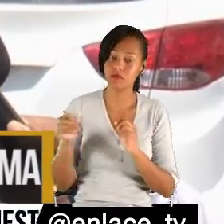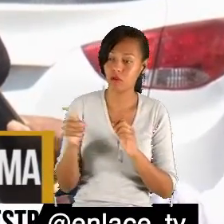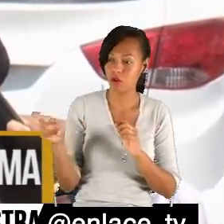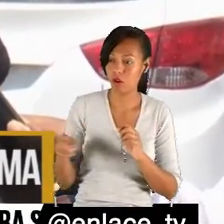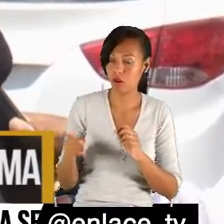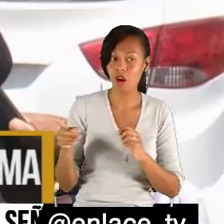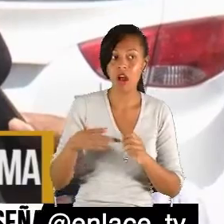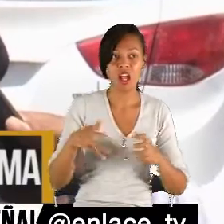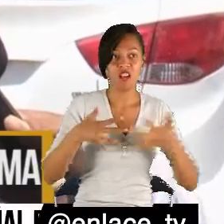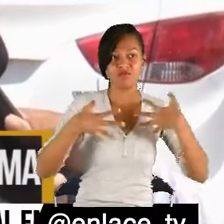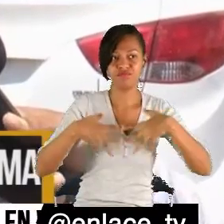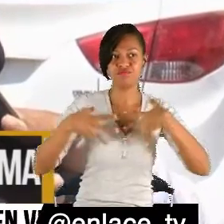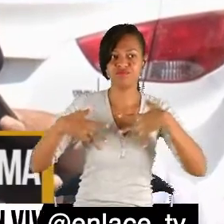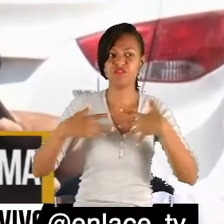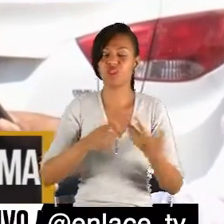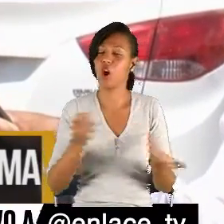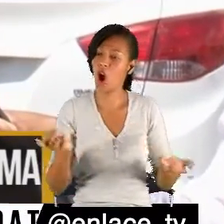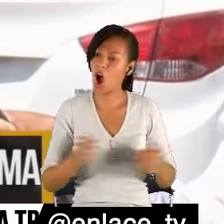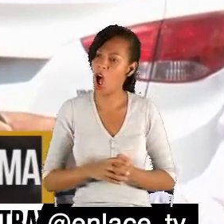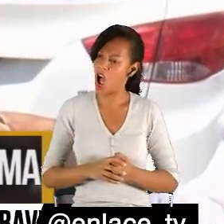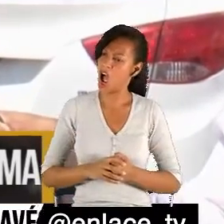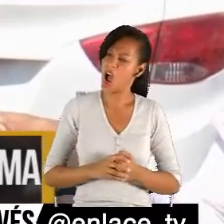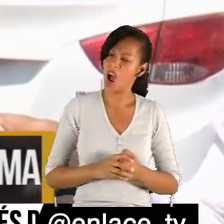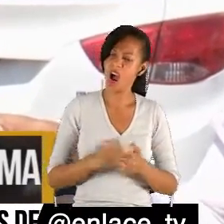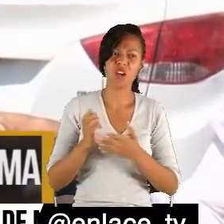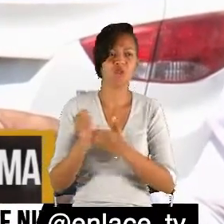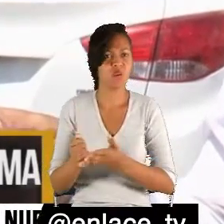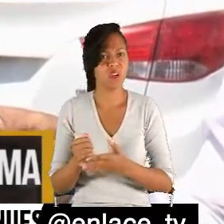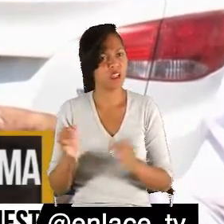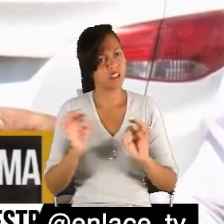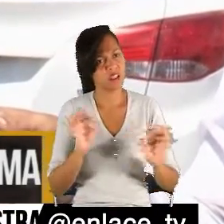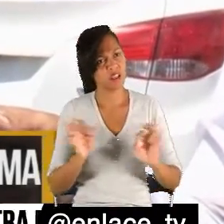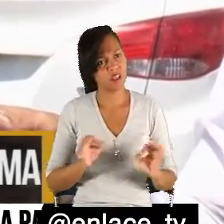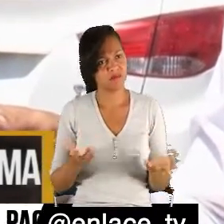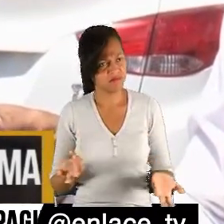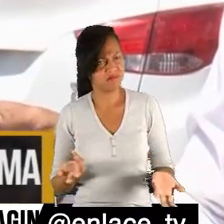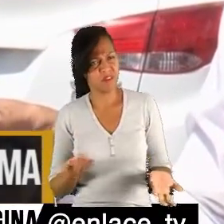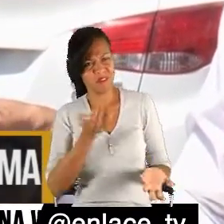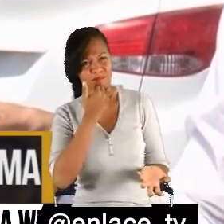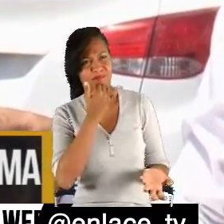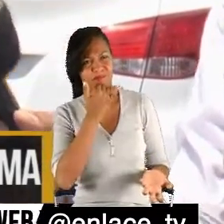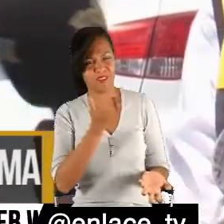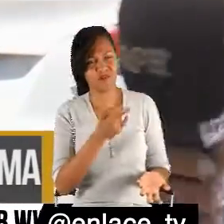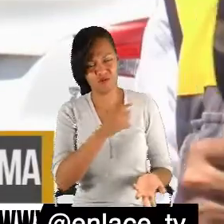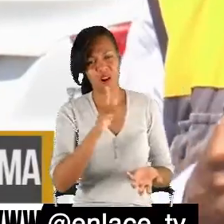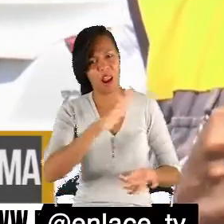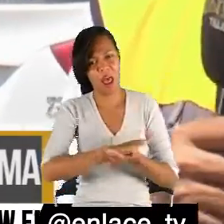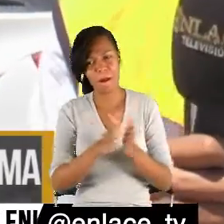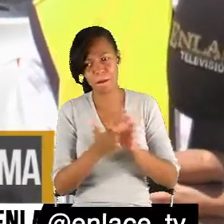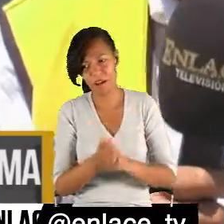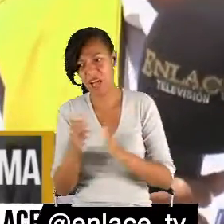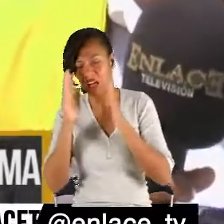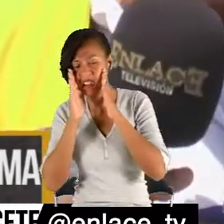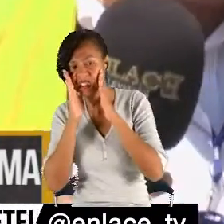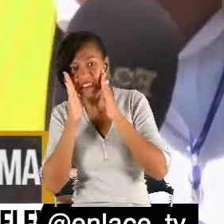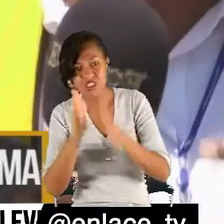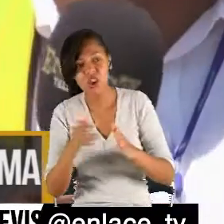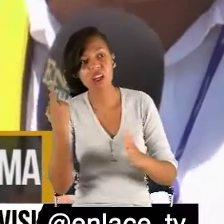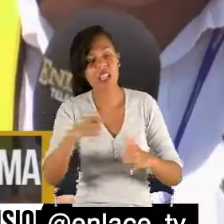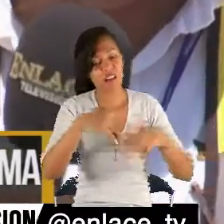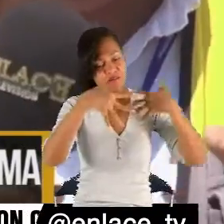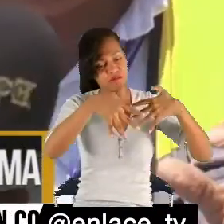parte militar a la parte de guerra debiera de ser de día y donde nosotros también decimos hacia ahí estas sean de apunta la paz debido al vocero del